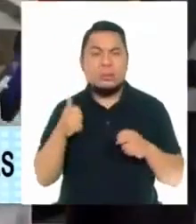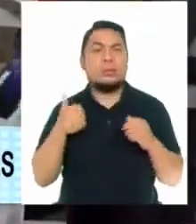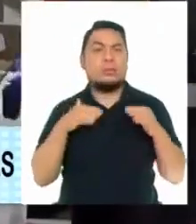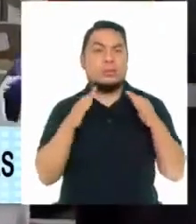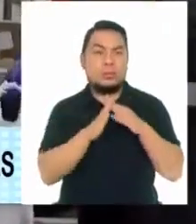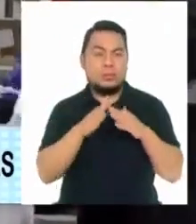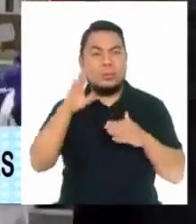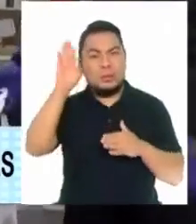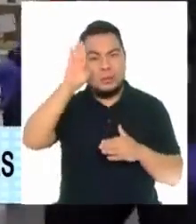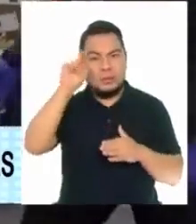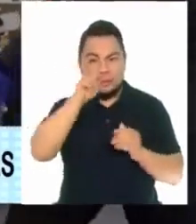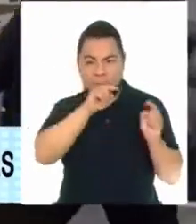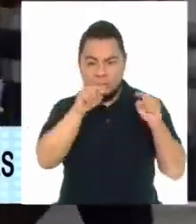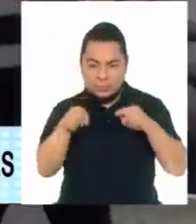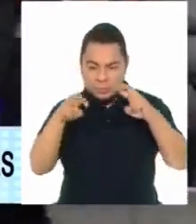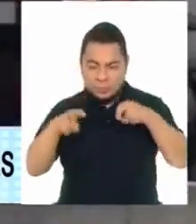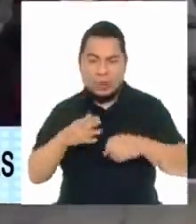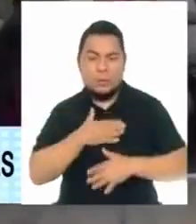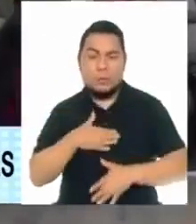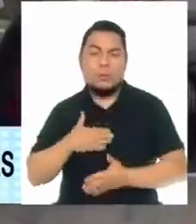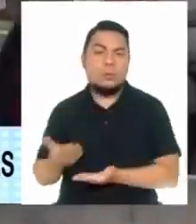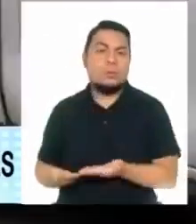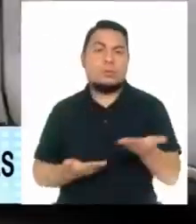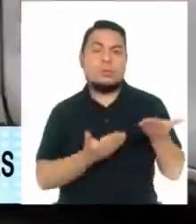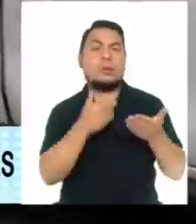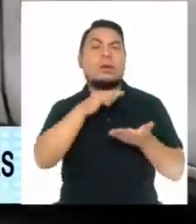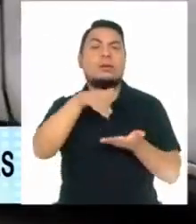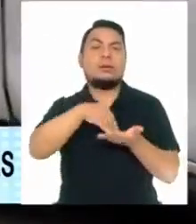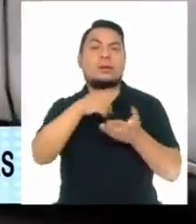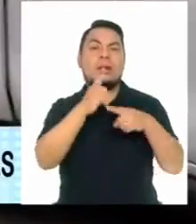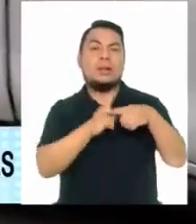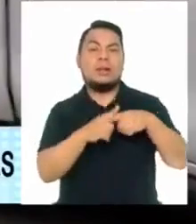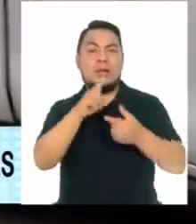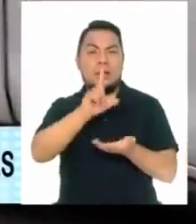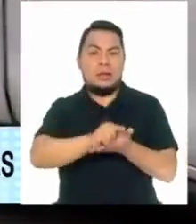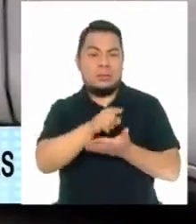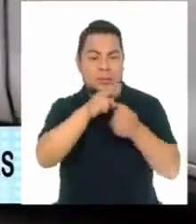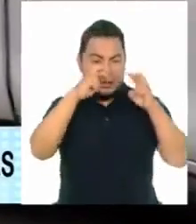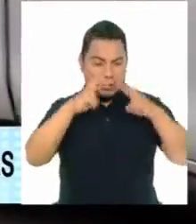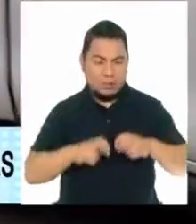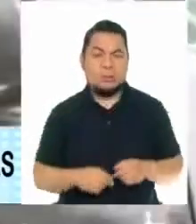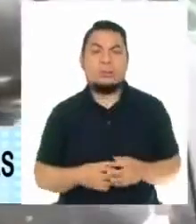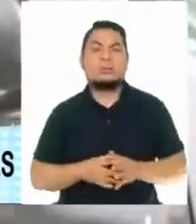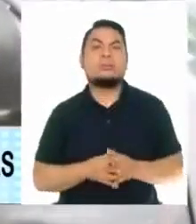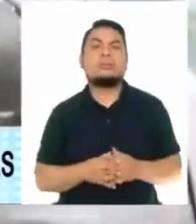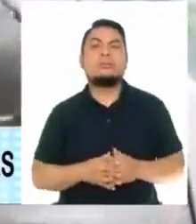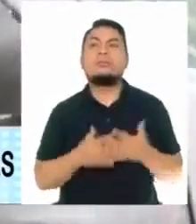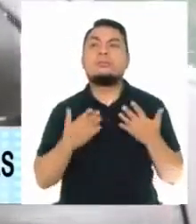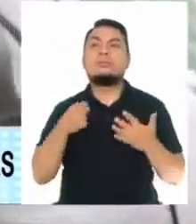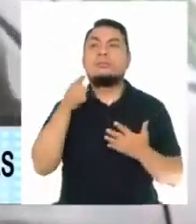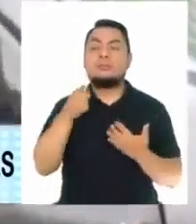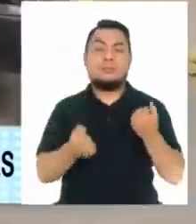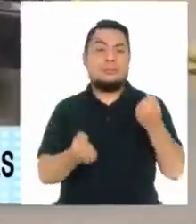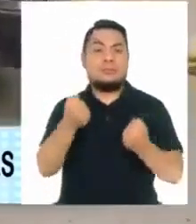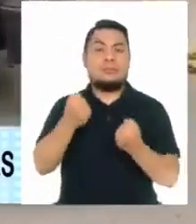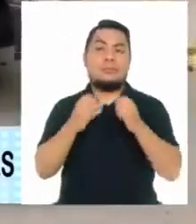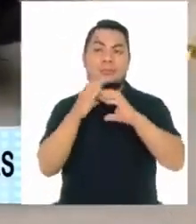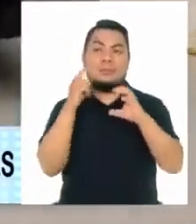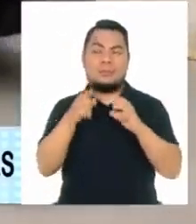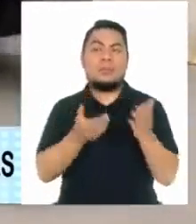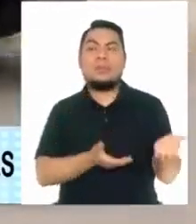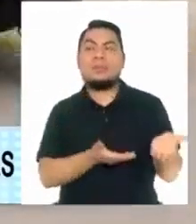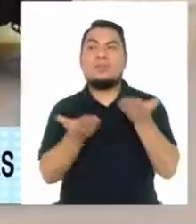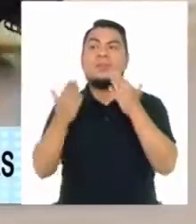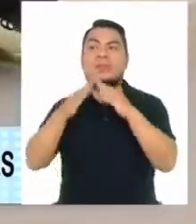zárate para trasladar el cuerpo a la morgue central de lima e iniciar las diligencias correspondientes mientras el vehículo fue